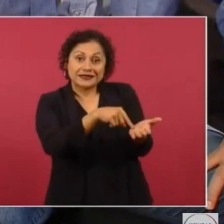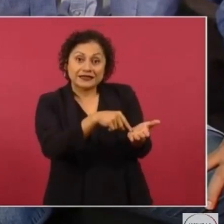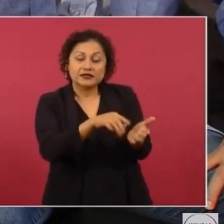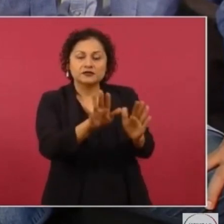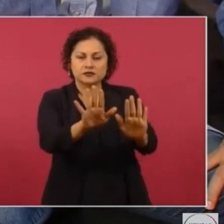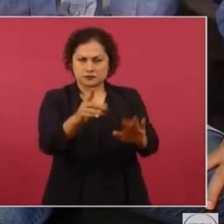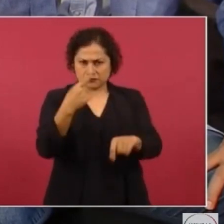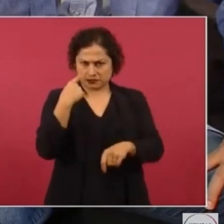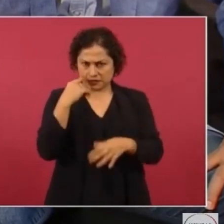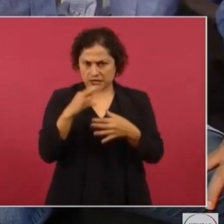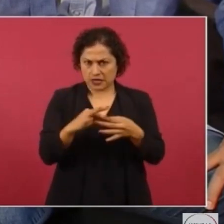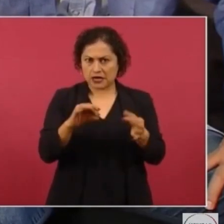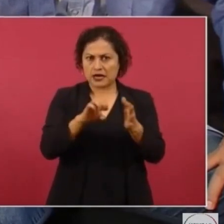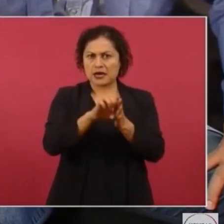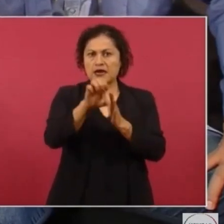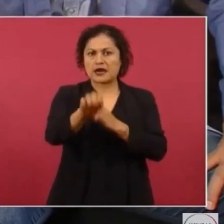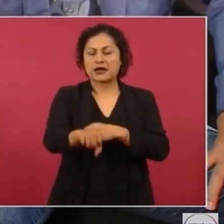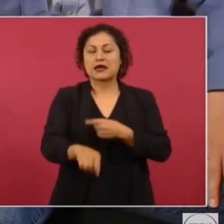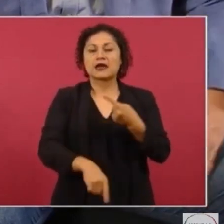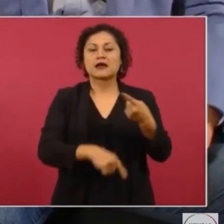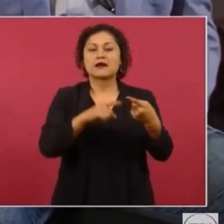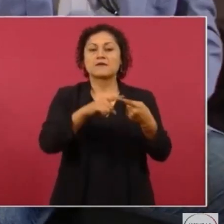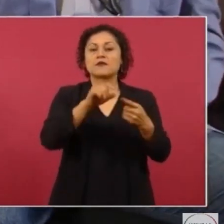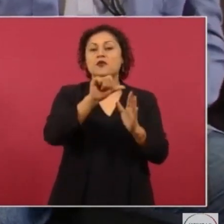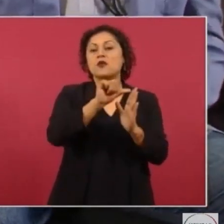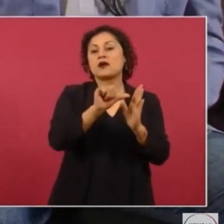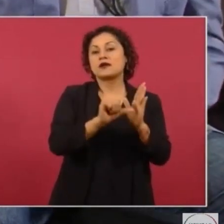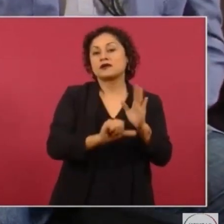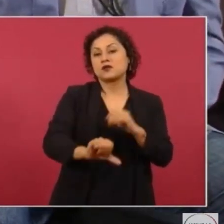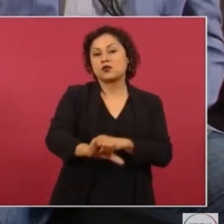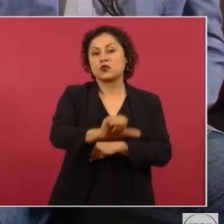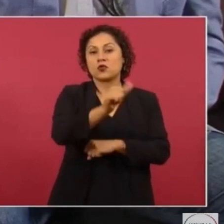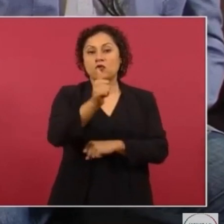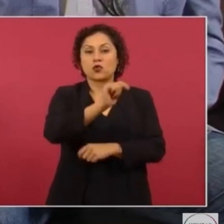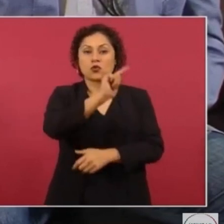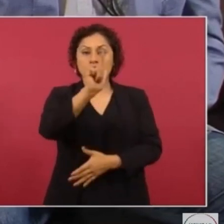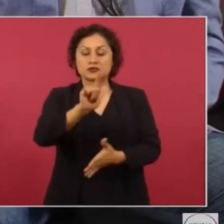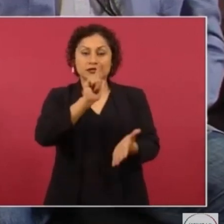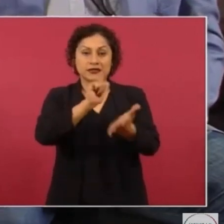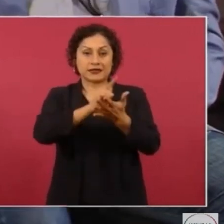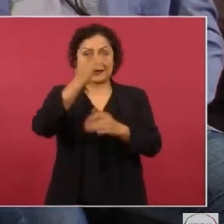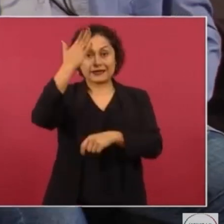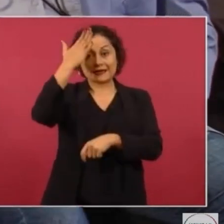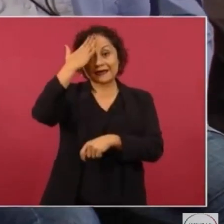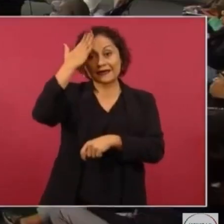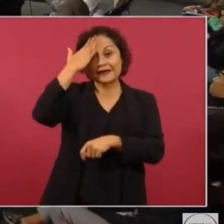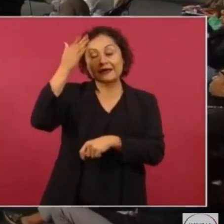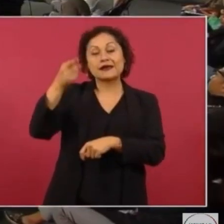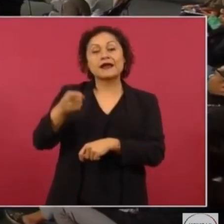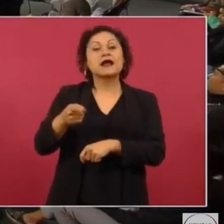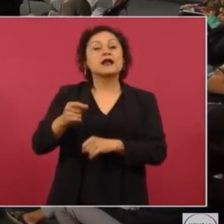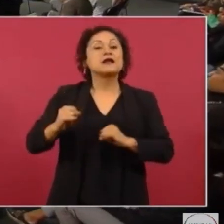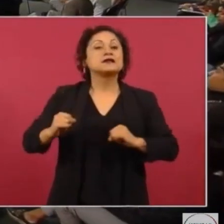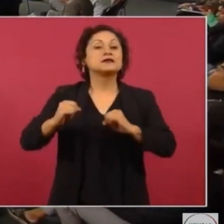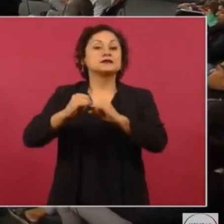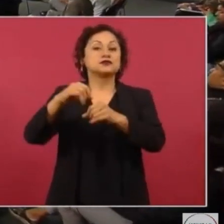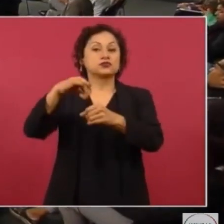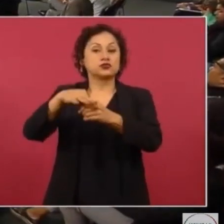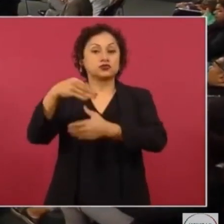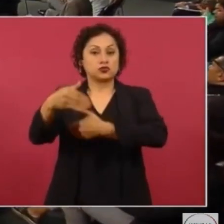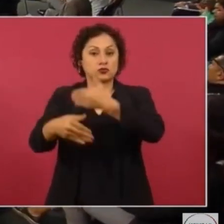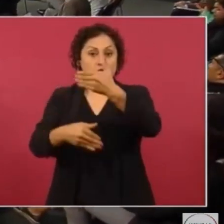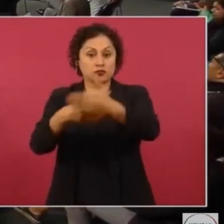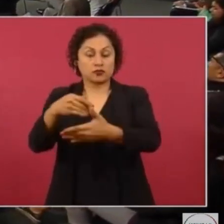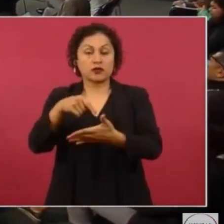solamente dos ejemplos. El artículo 11 de la Ley General de Instituciones y Procedimientos Electorales establece que